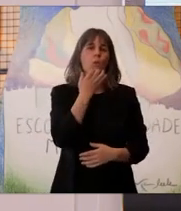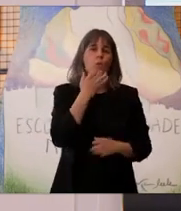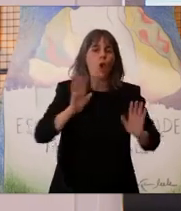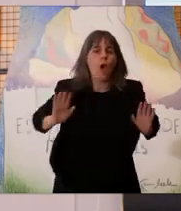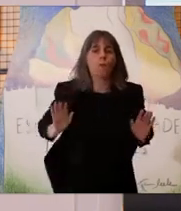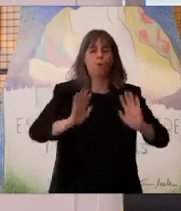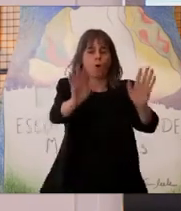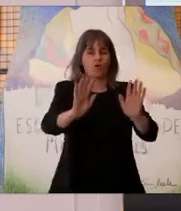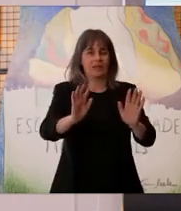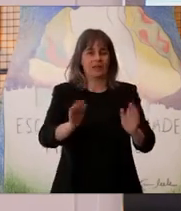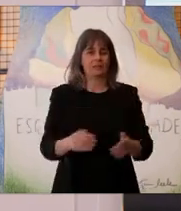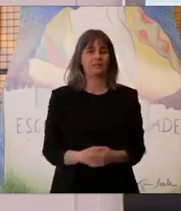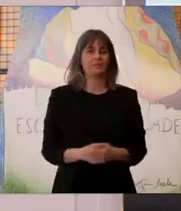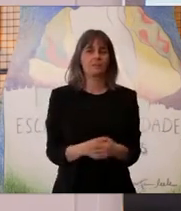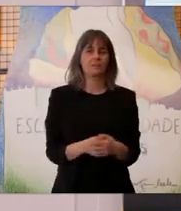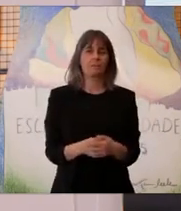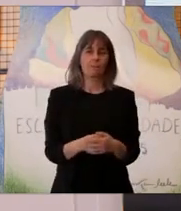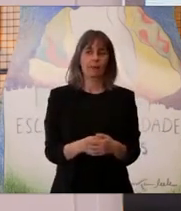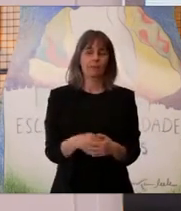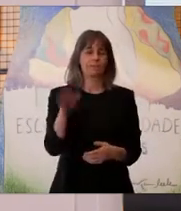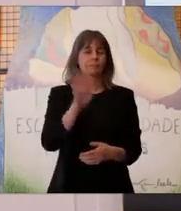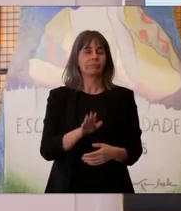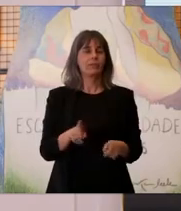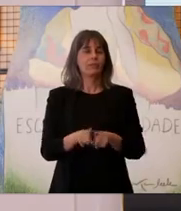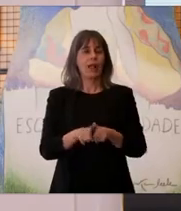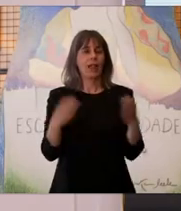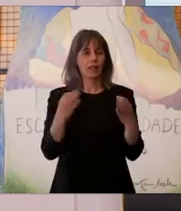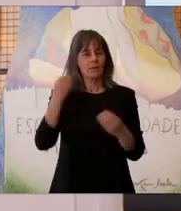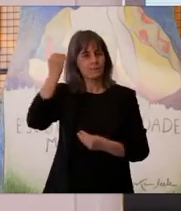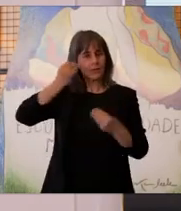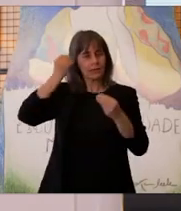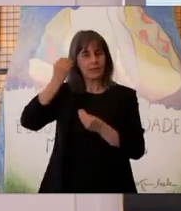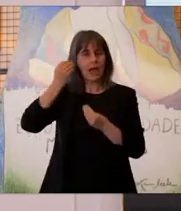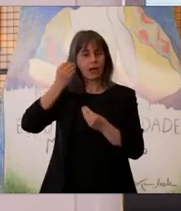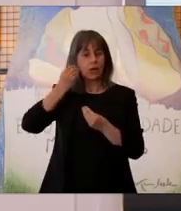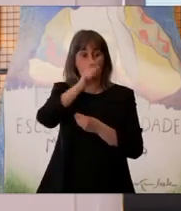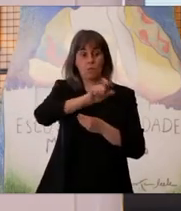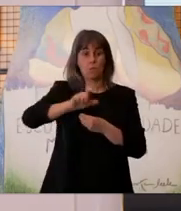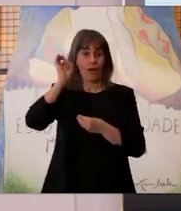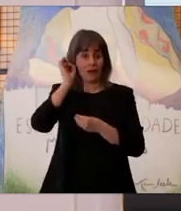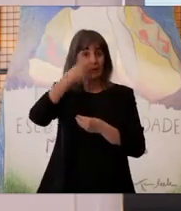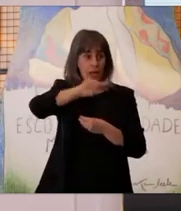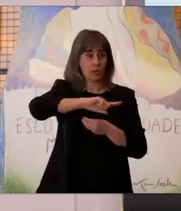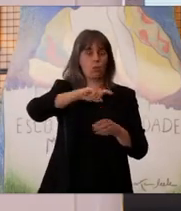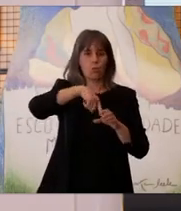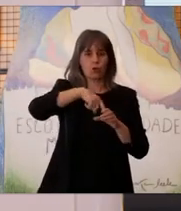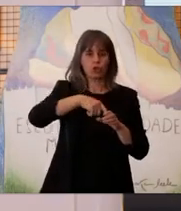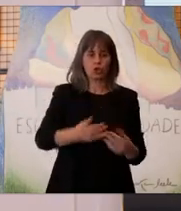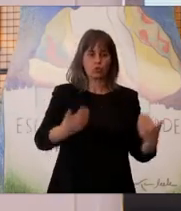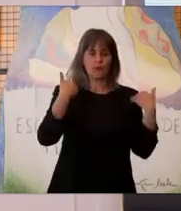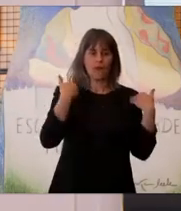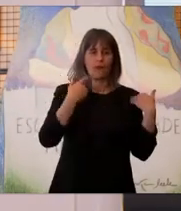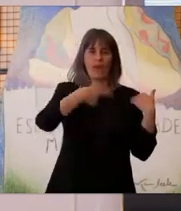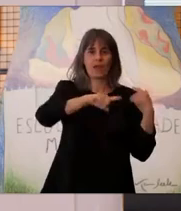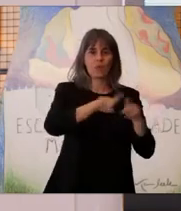es habitual además pensar que las mujeres que ocupan cargos de responsabilidad están derribando barreras